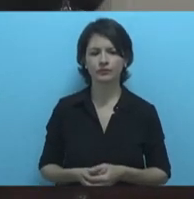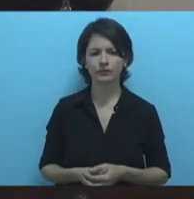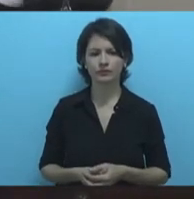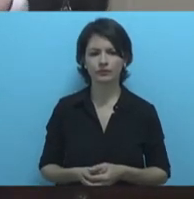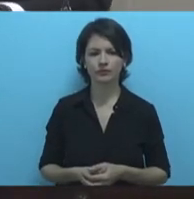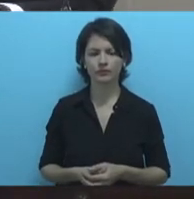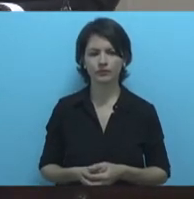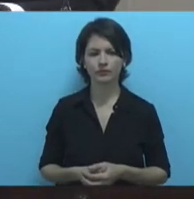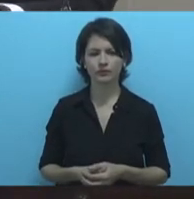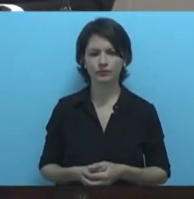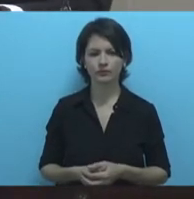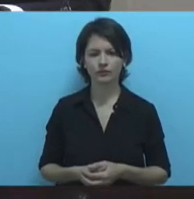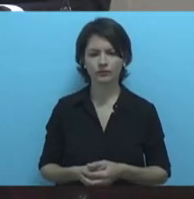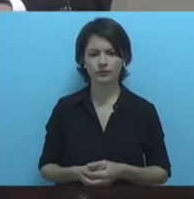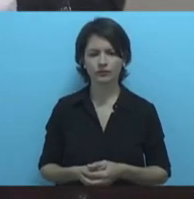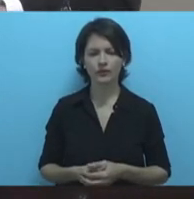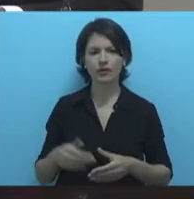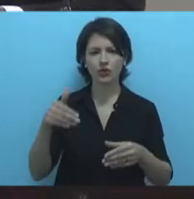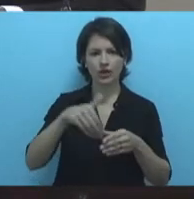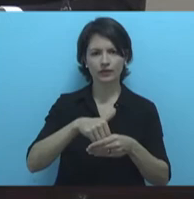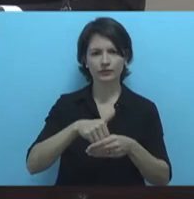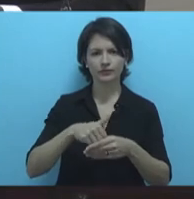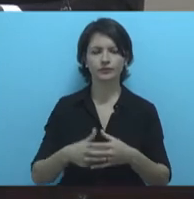entonces el proyecto de ley en general